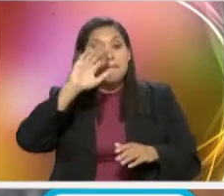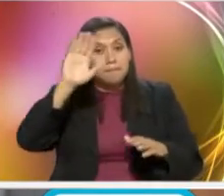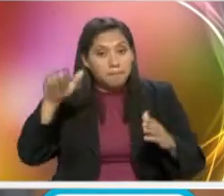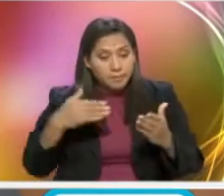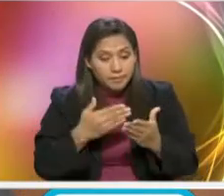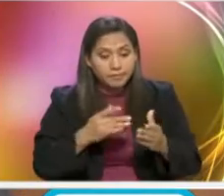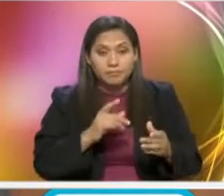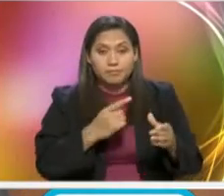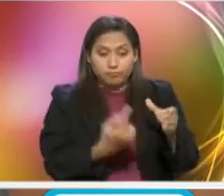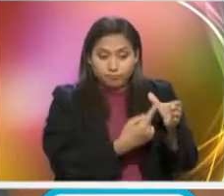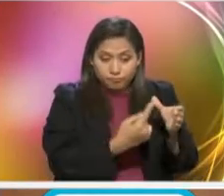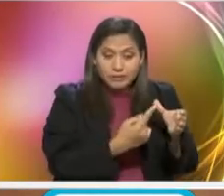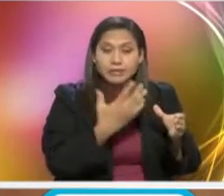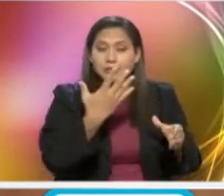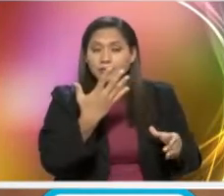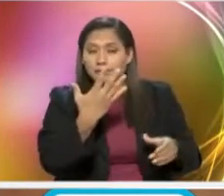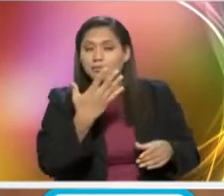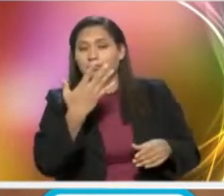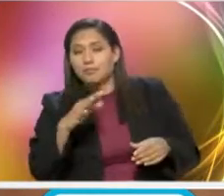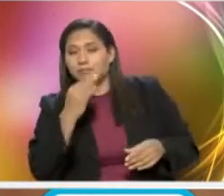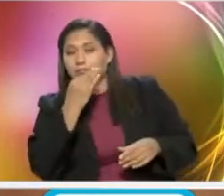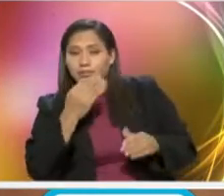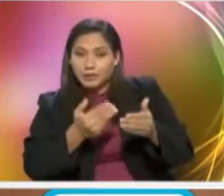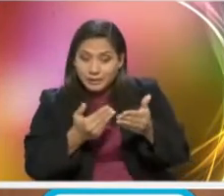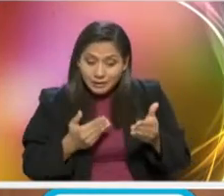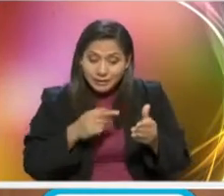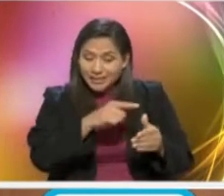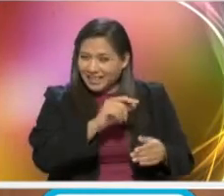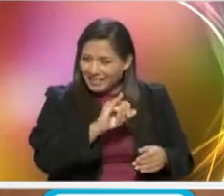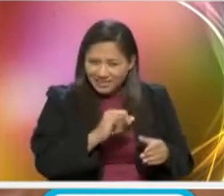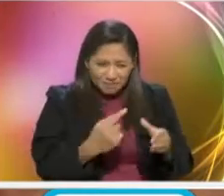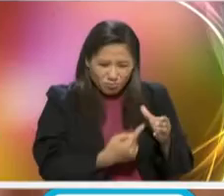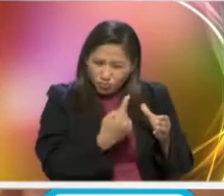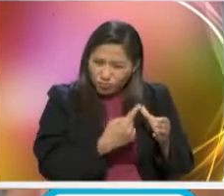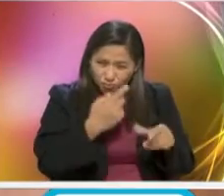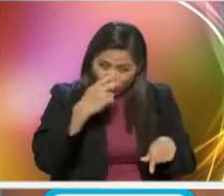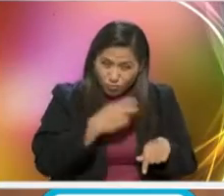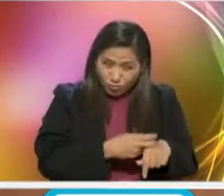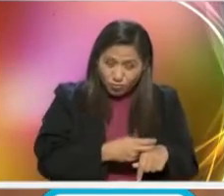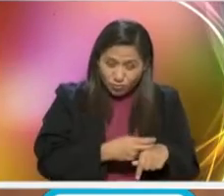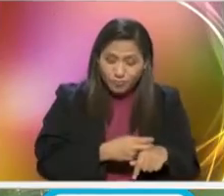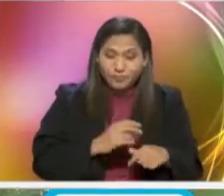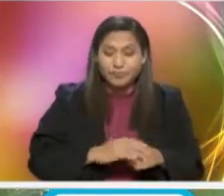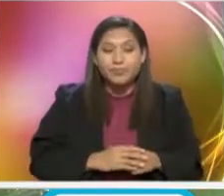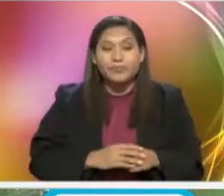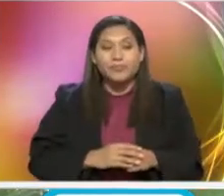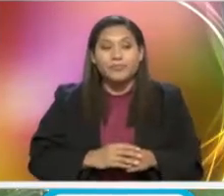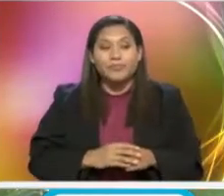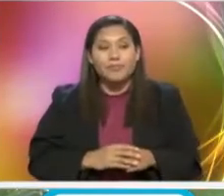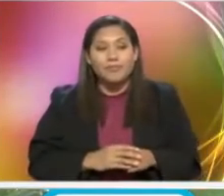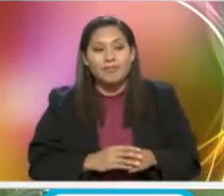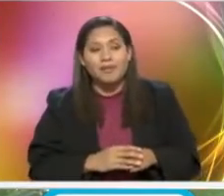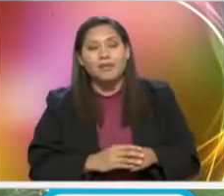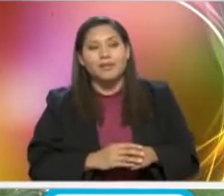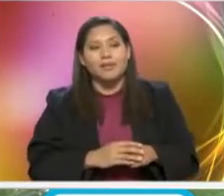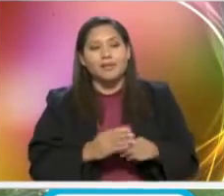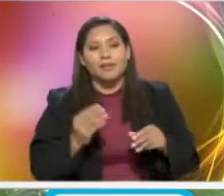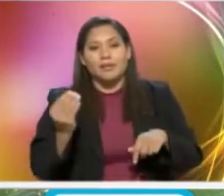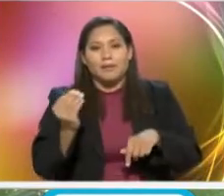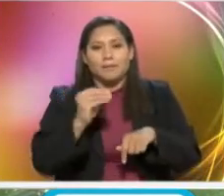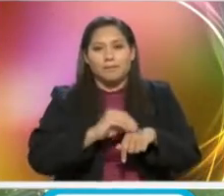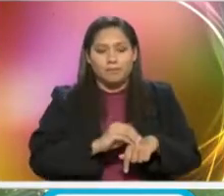de hacerlo, 5 o 10 minutos antes, para que quede así, Ay, qué está rico. todo bien, bien duro. ¿Sí? Y vamos a ir poniendo aquí